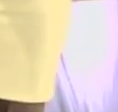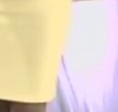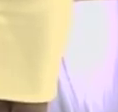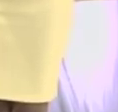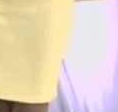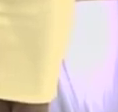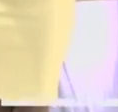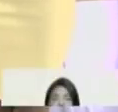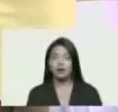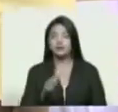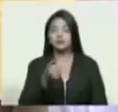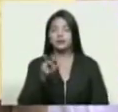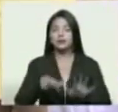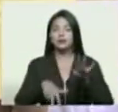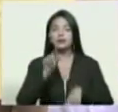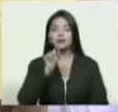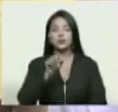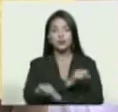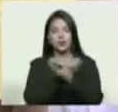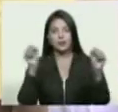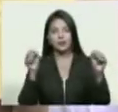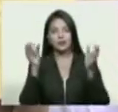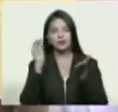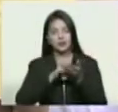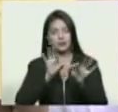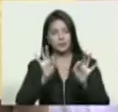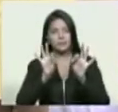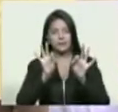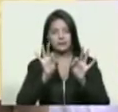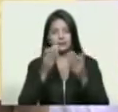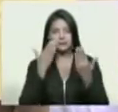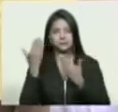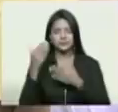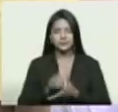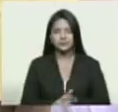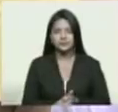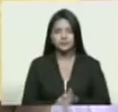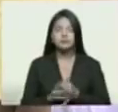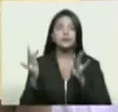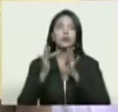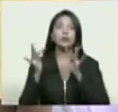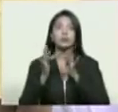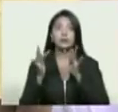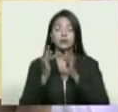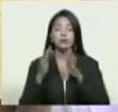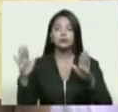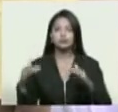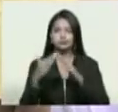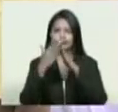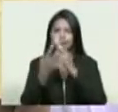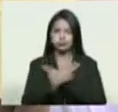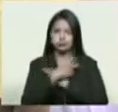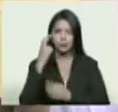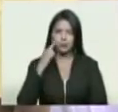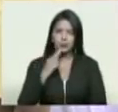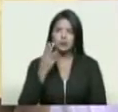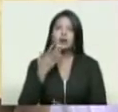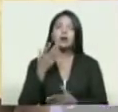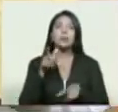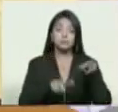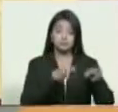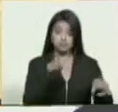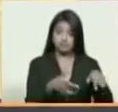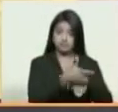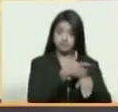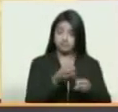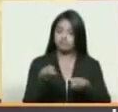Bien, 10 y 13 minutos de la mañana de vuelta en esta programación especial. De inmediato nos trasladamos al Panteón Nacional. Allí las autoridades realizan ofrenda floral con motivo